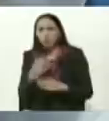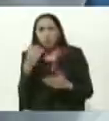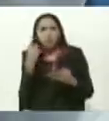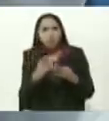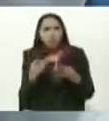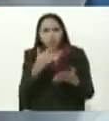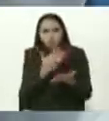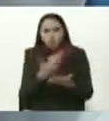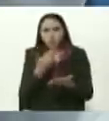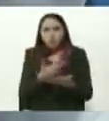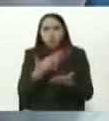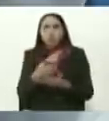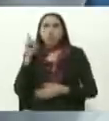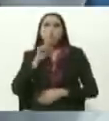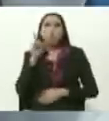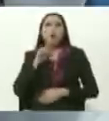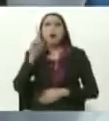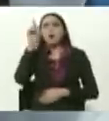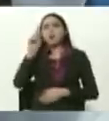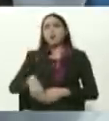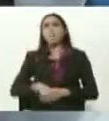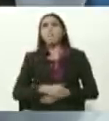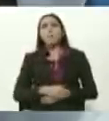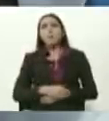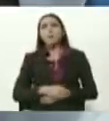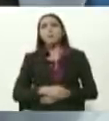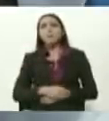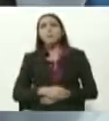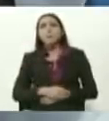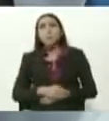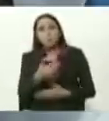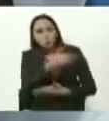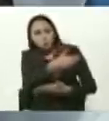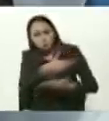falso, forjamiento de documento público,